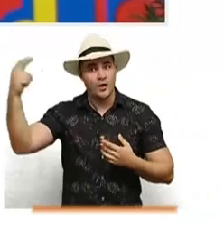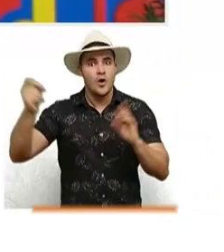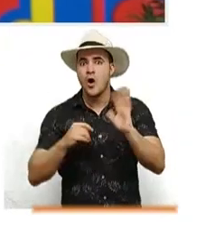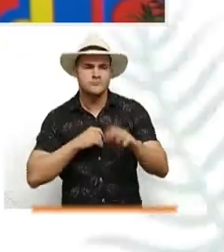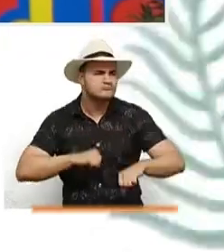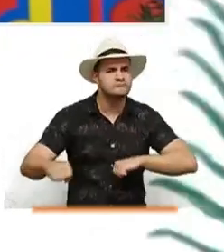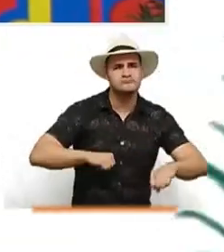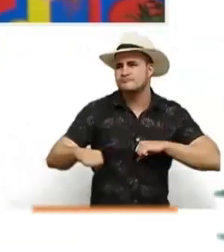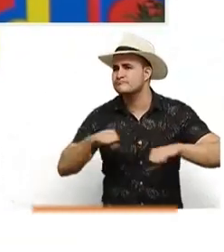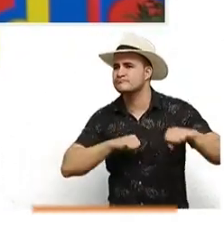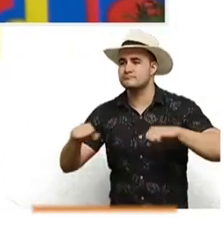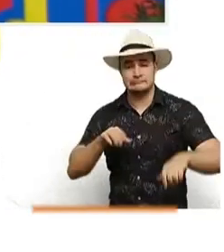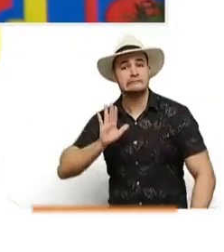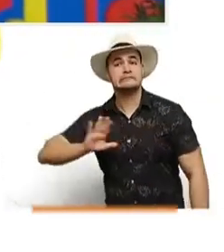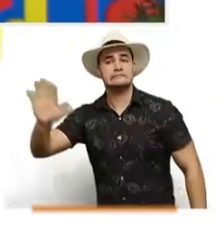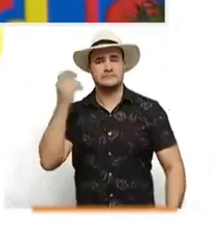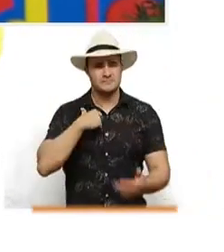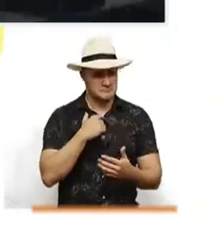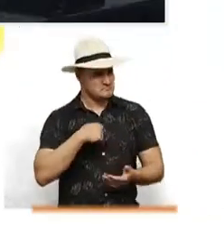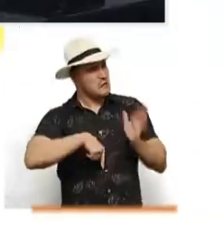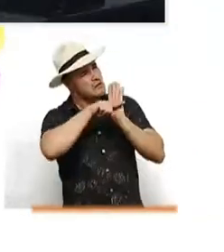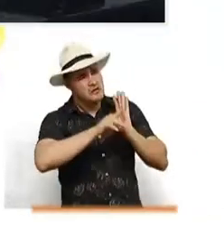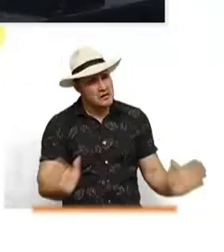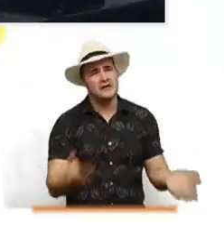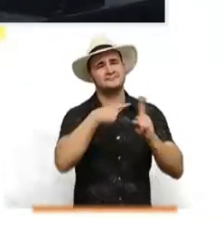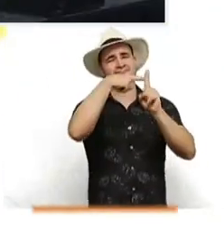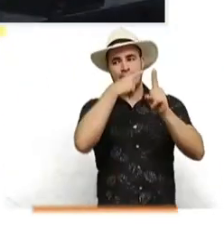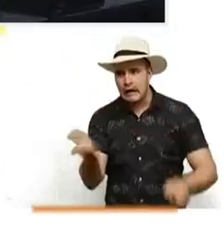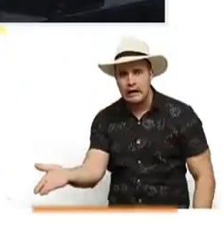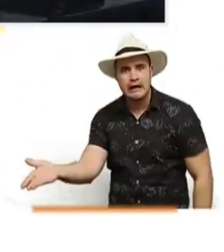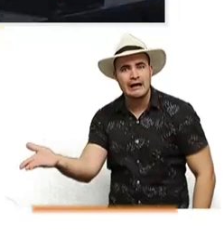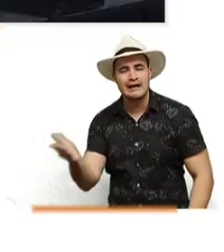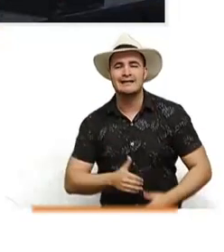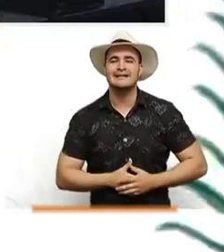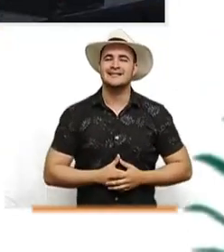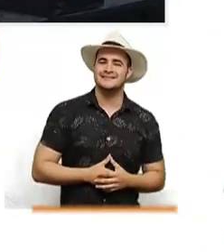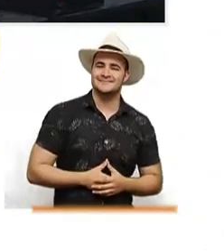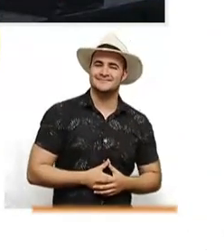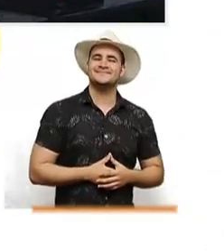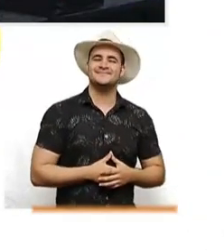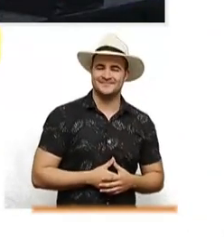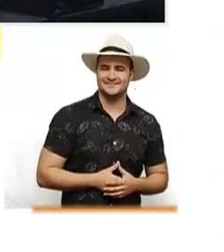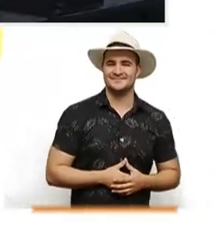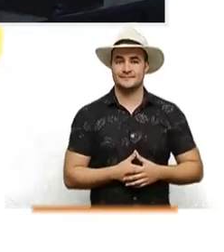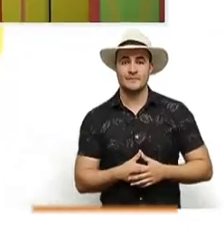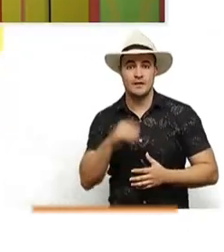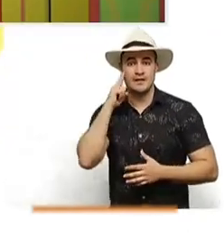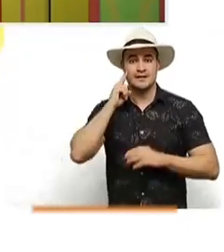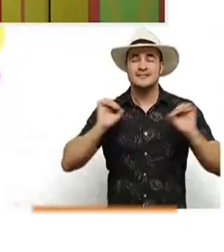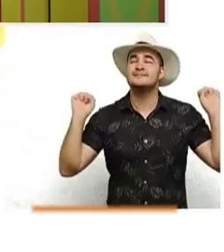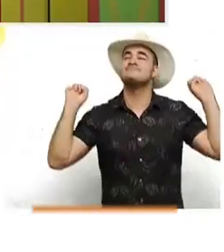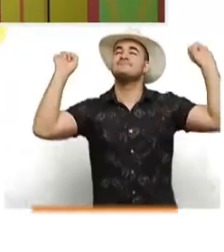diga que no se sientan pequeños. Y por detrás está el